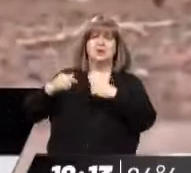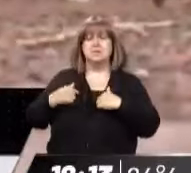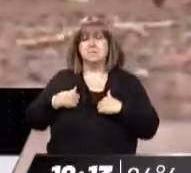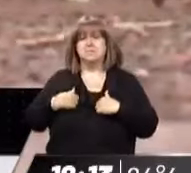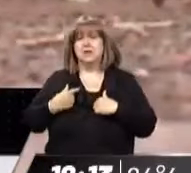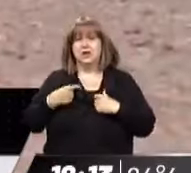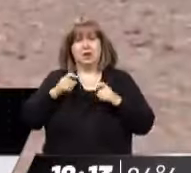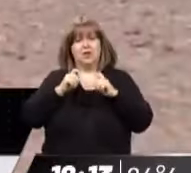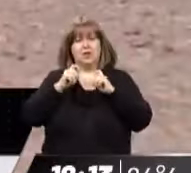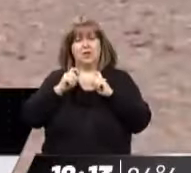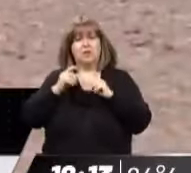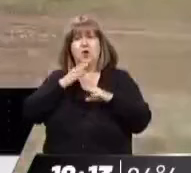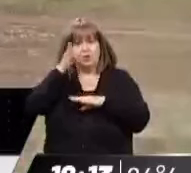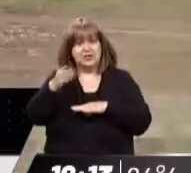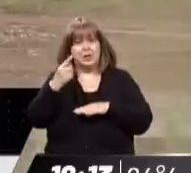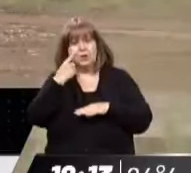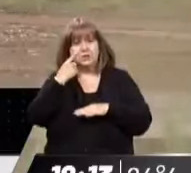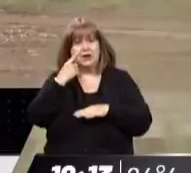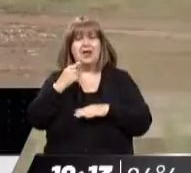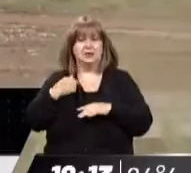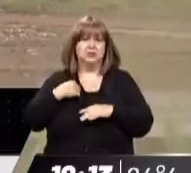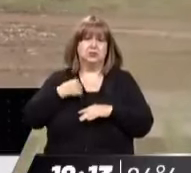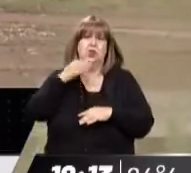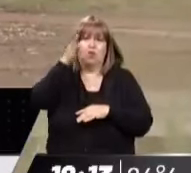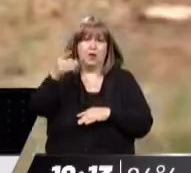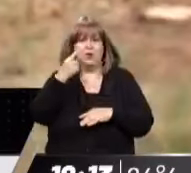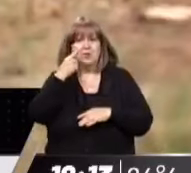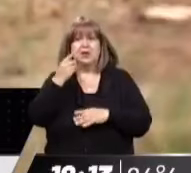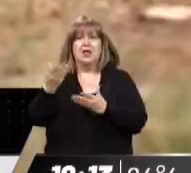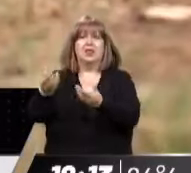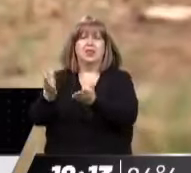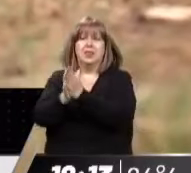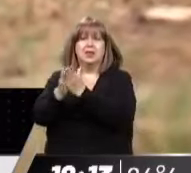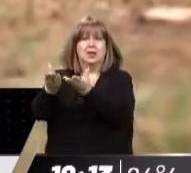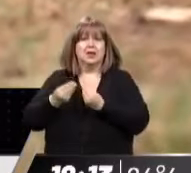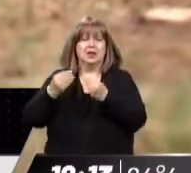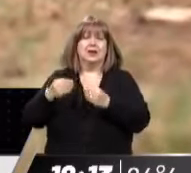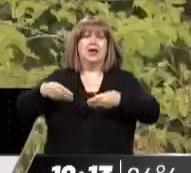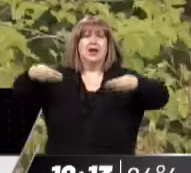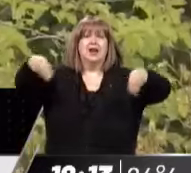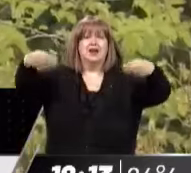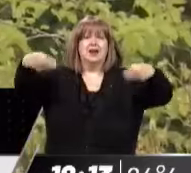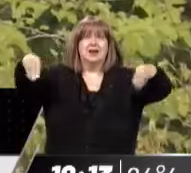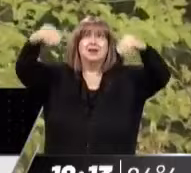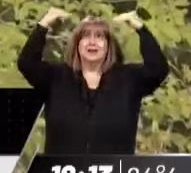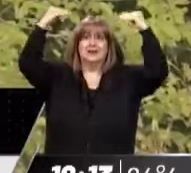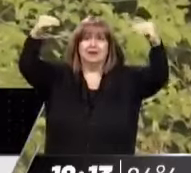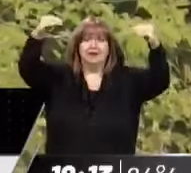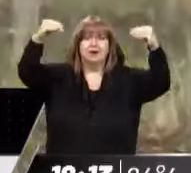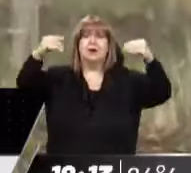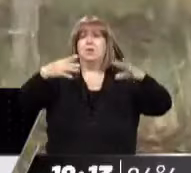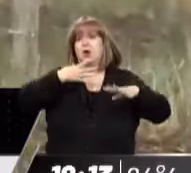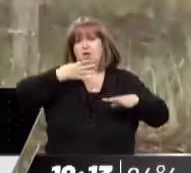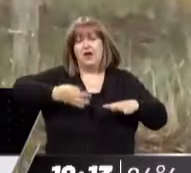a la municipalidad y nos dieron nylon y para poner en el techo para que dejara de llover. Pero San Roque necesita